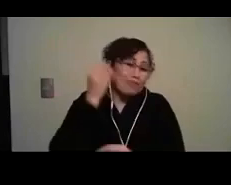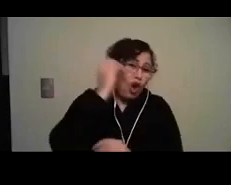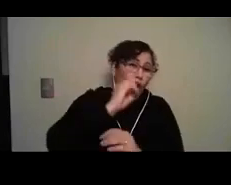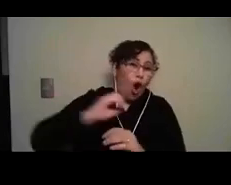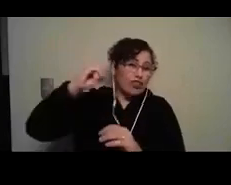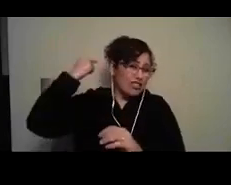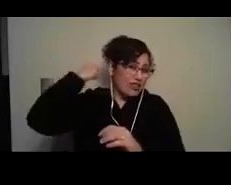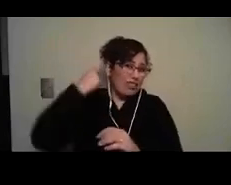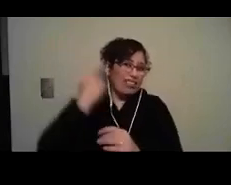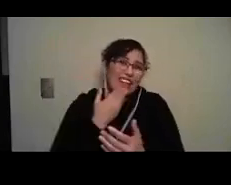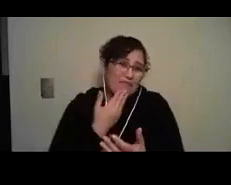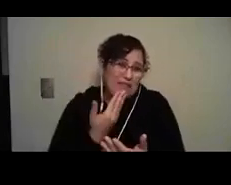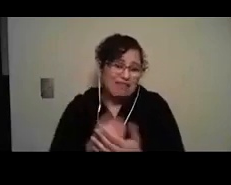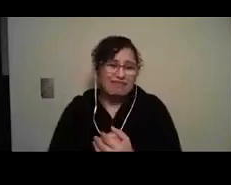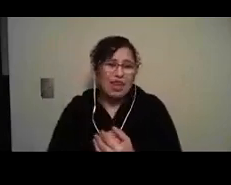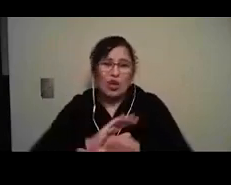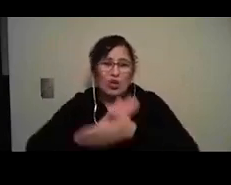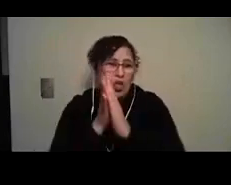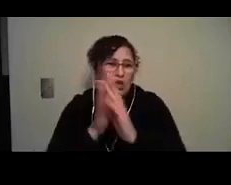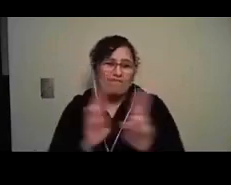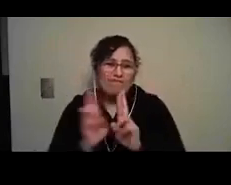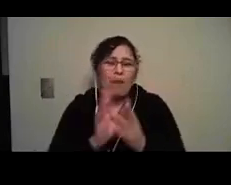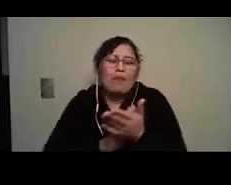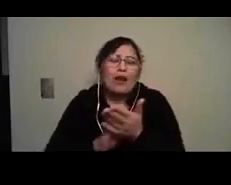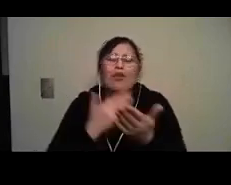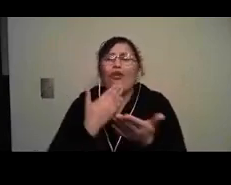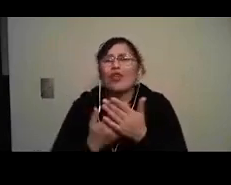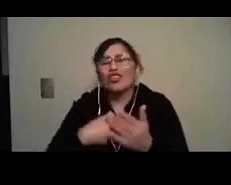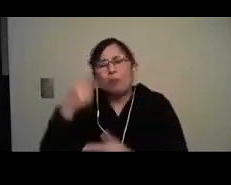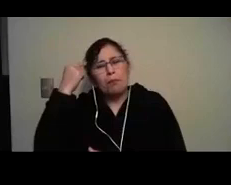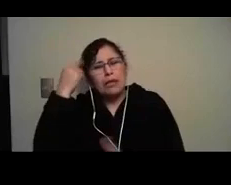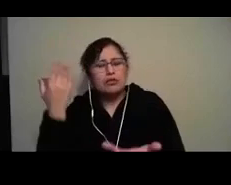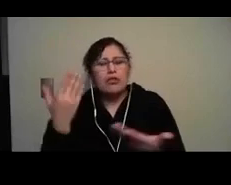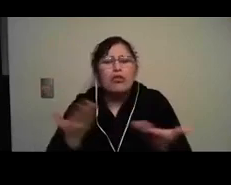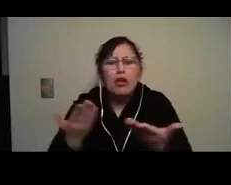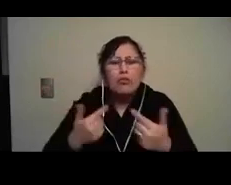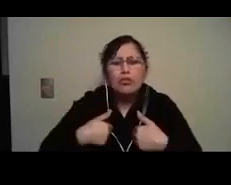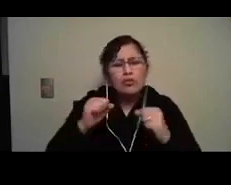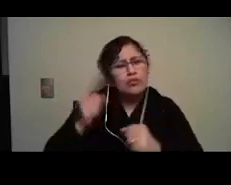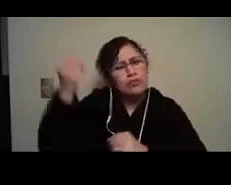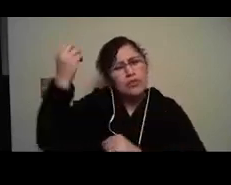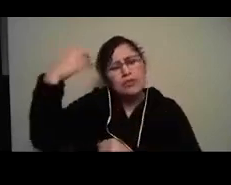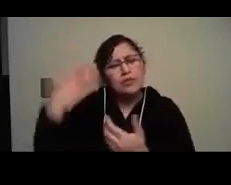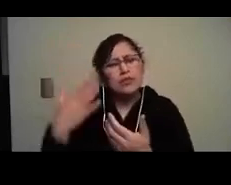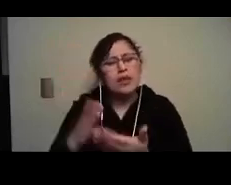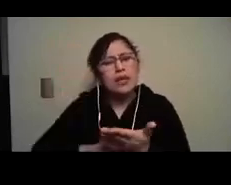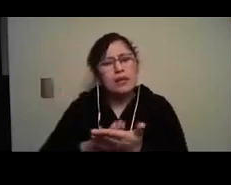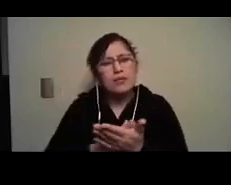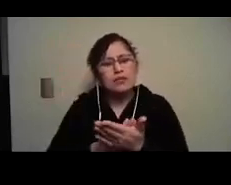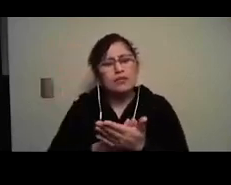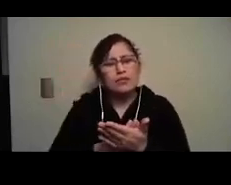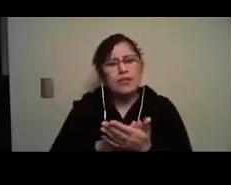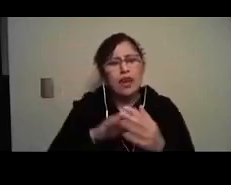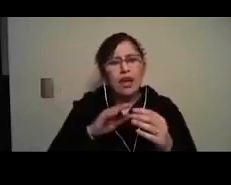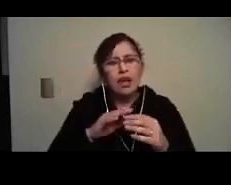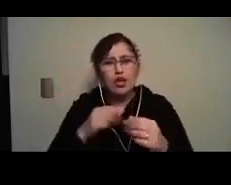porque si alguien piensa, por ejemplo, cómo yo puedo aprender, ya, algo que yo estoy viendo,